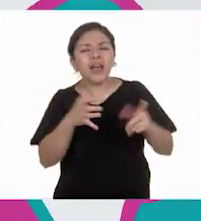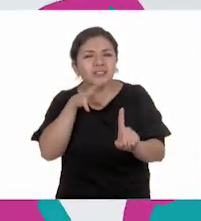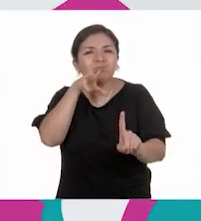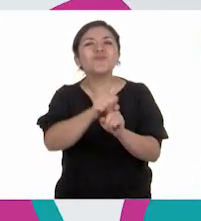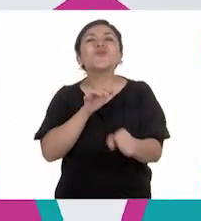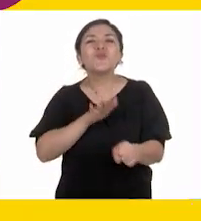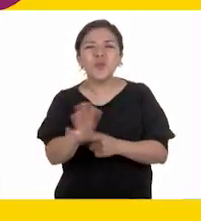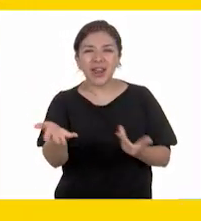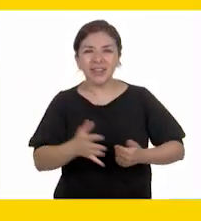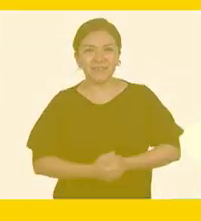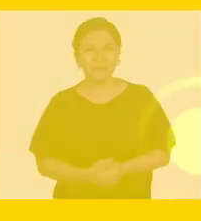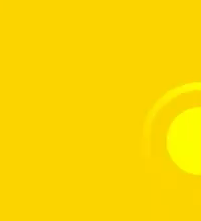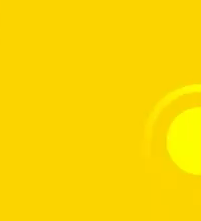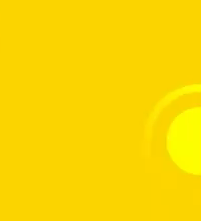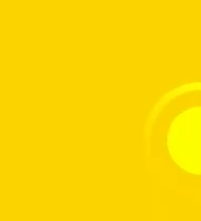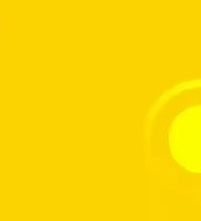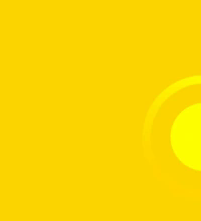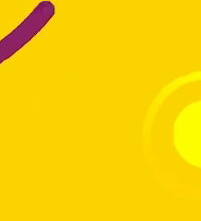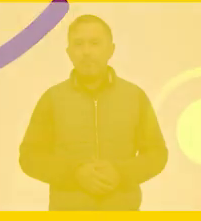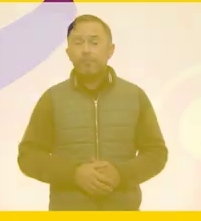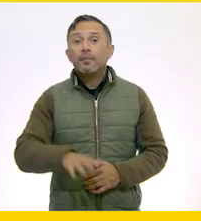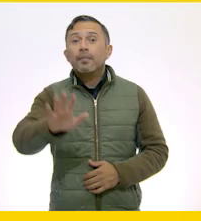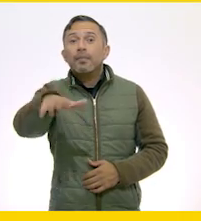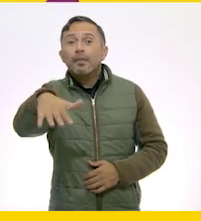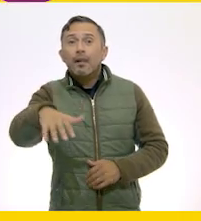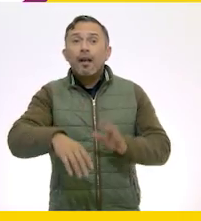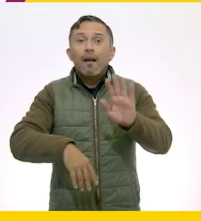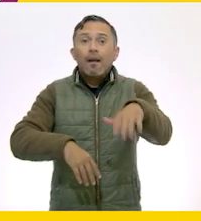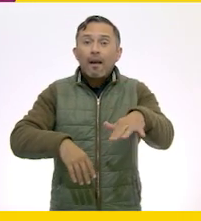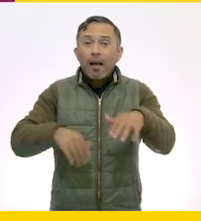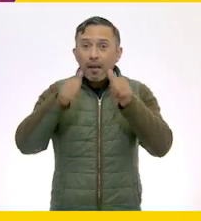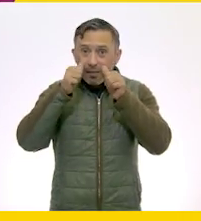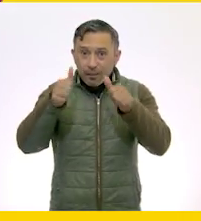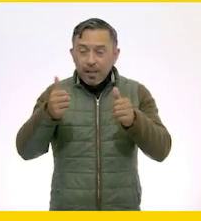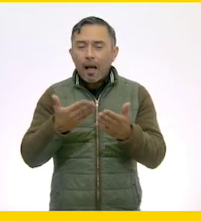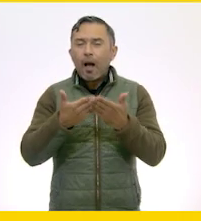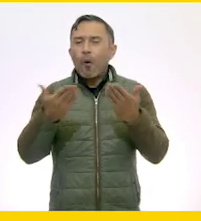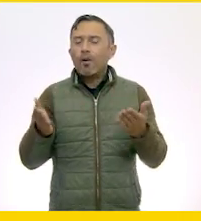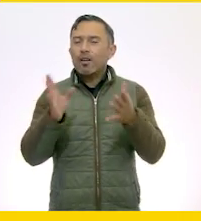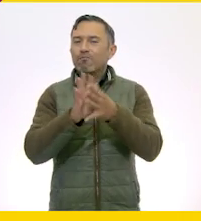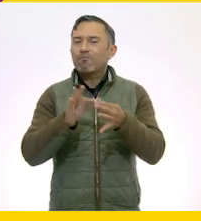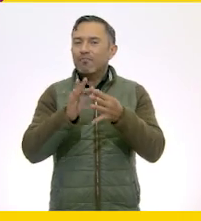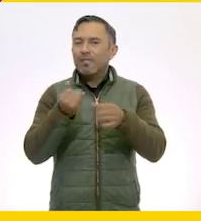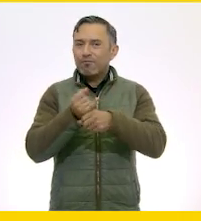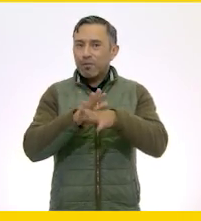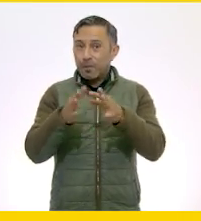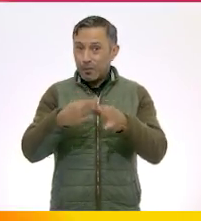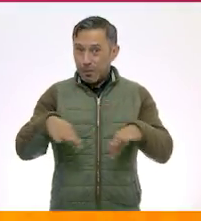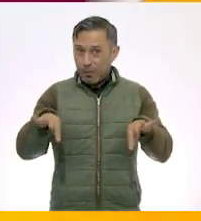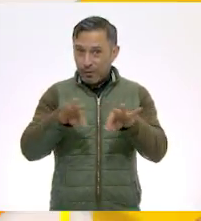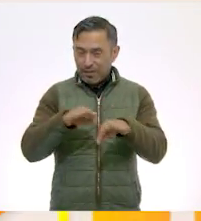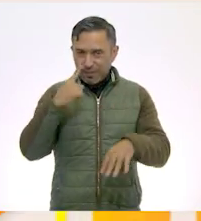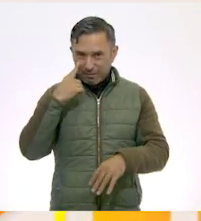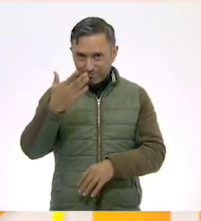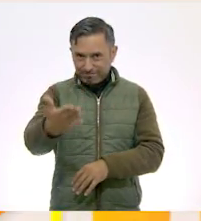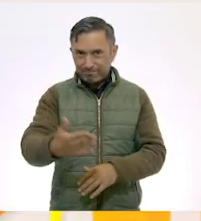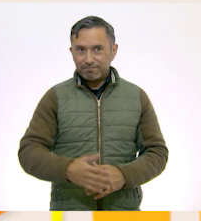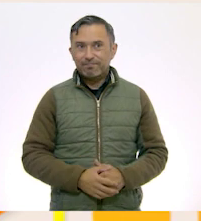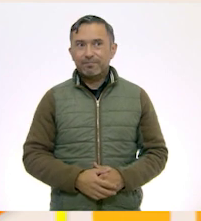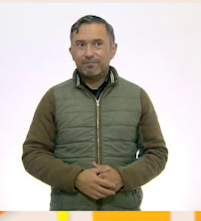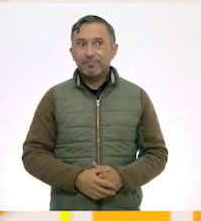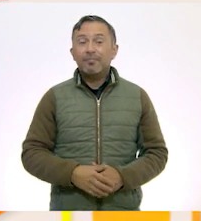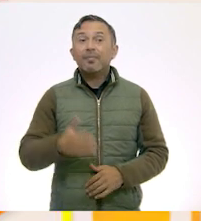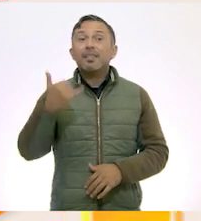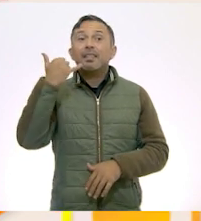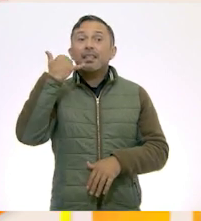llegar. ¡Atención! ¡Atención! A continuación, información importante. A este